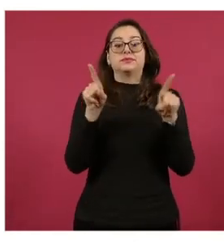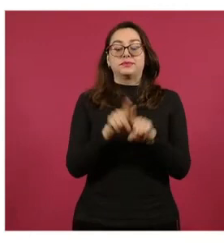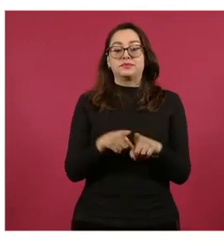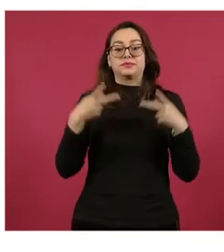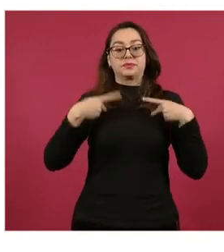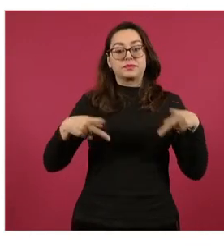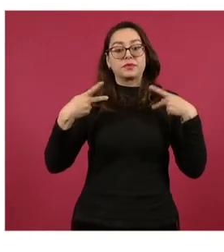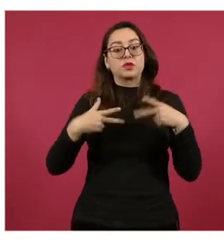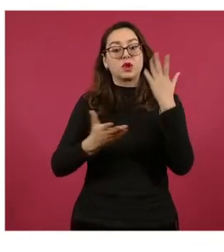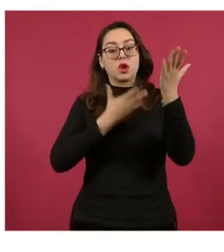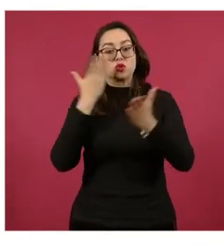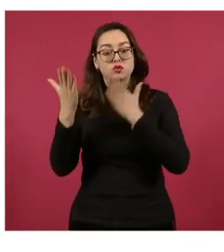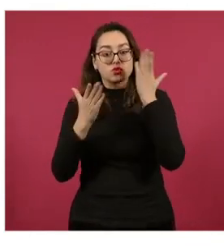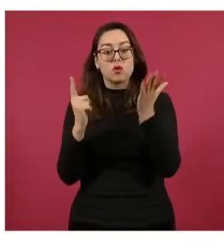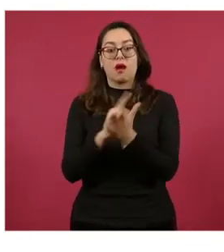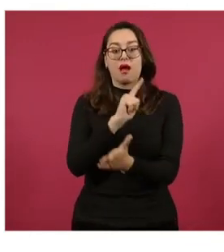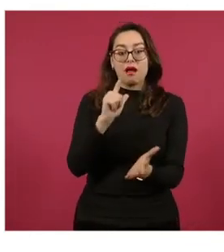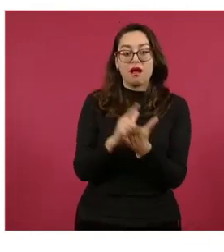constitucionalistas.